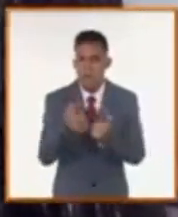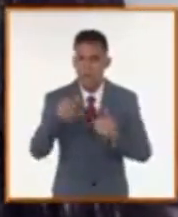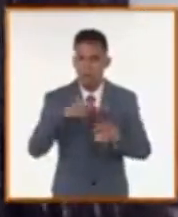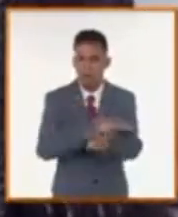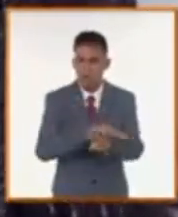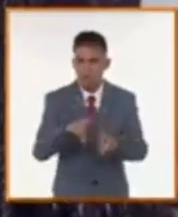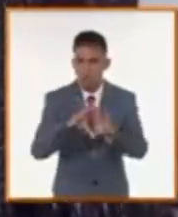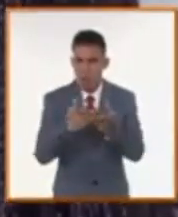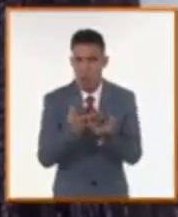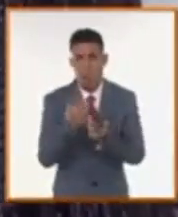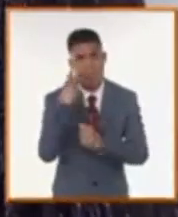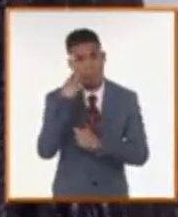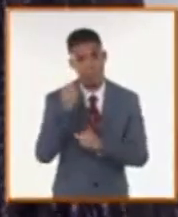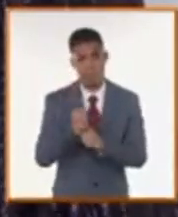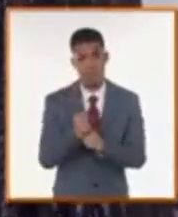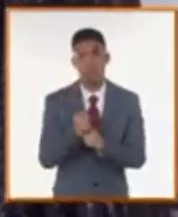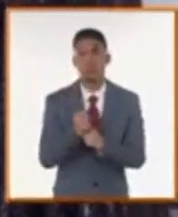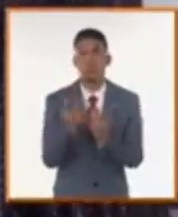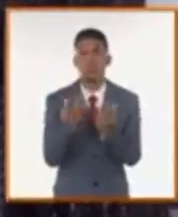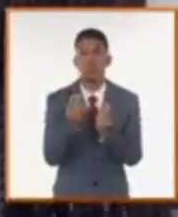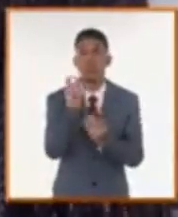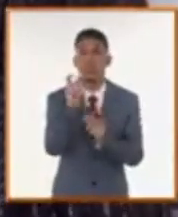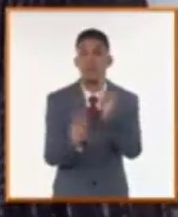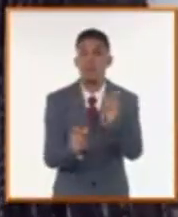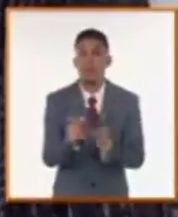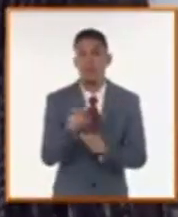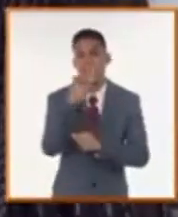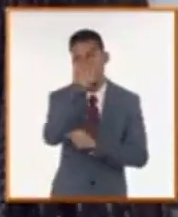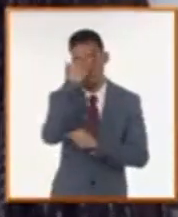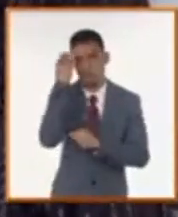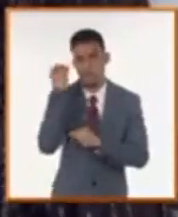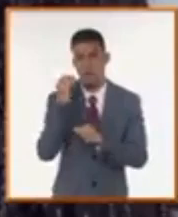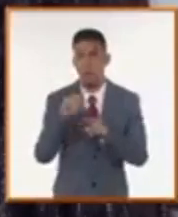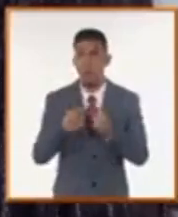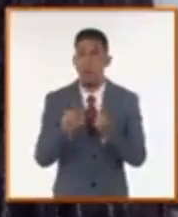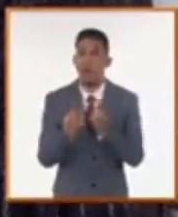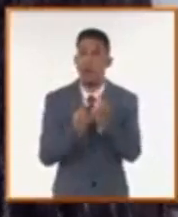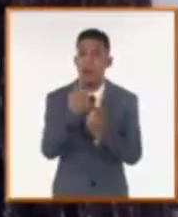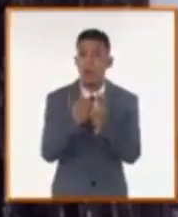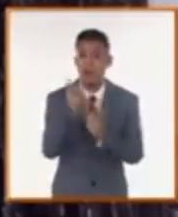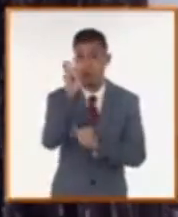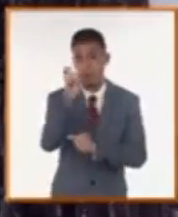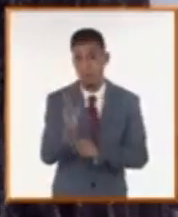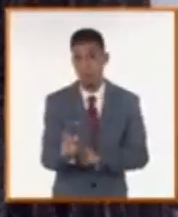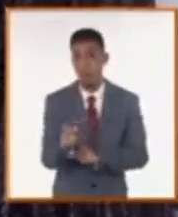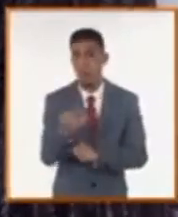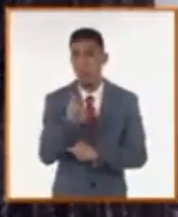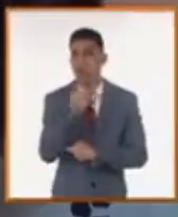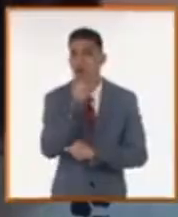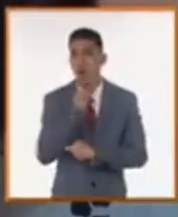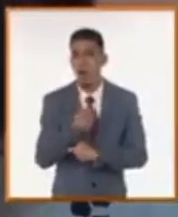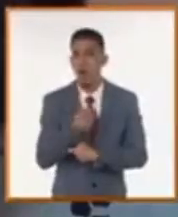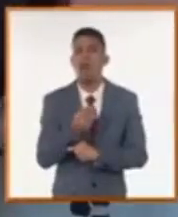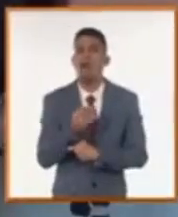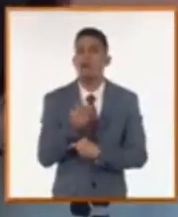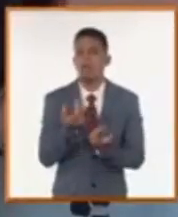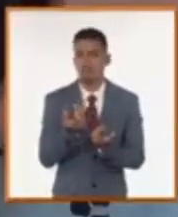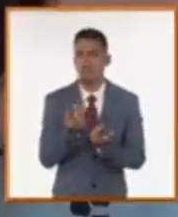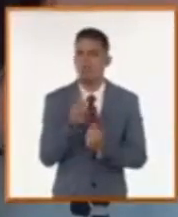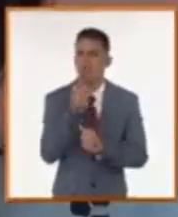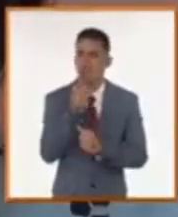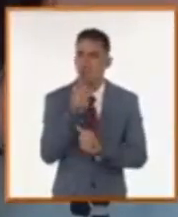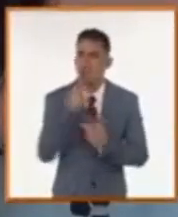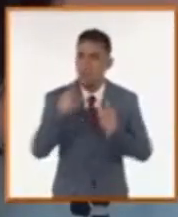que mucha gente no olvida, porque hay una generación que aún vive. Y además, el proceso de Angola es un proceso reciente. A medida que fui creciendo,